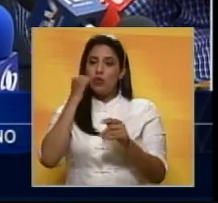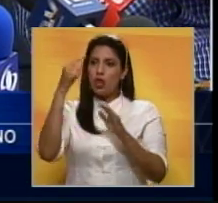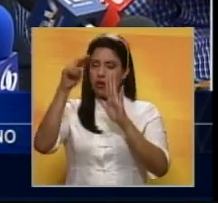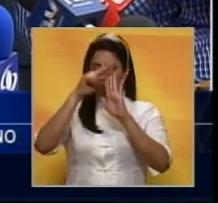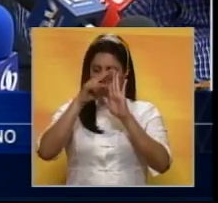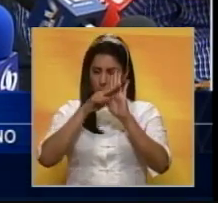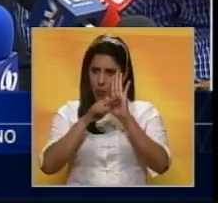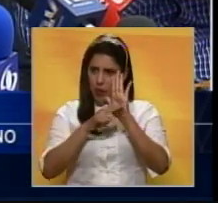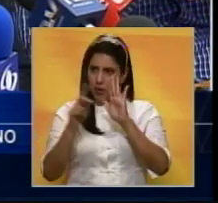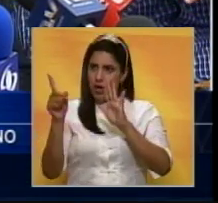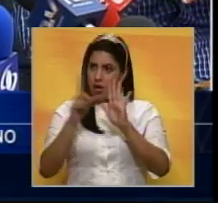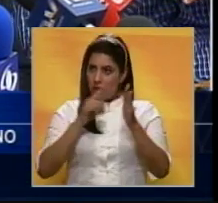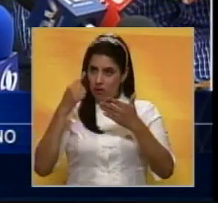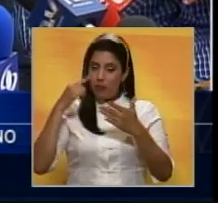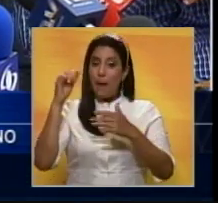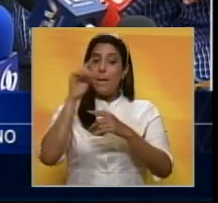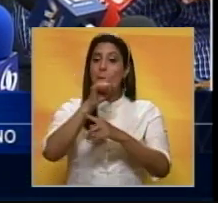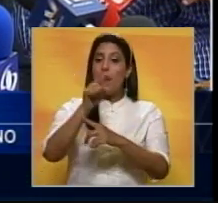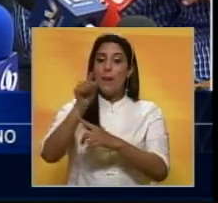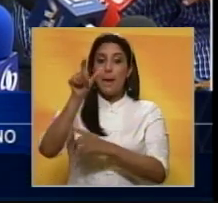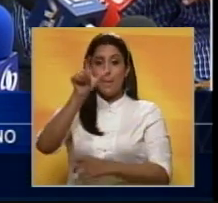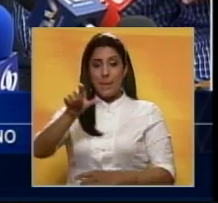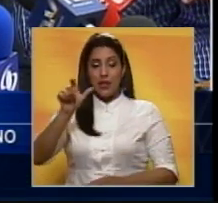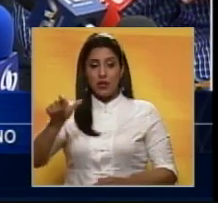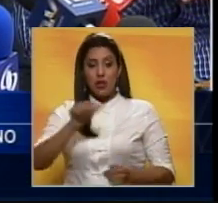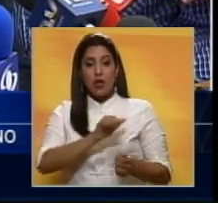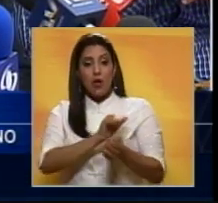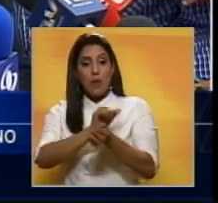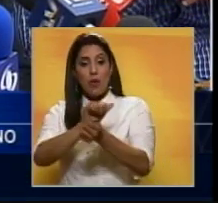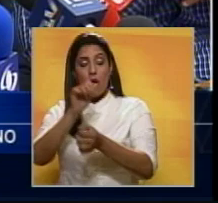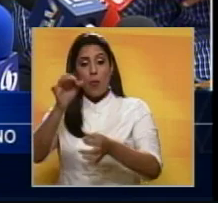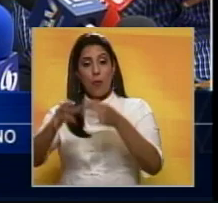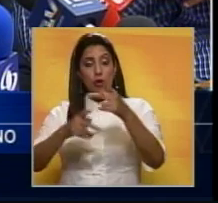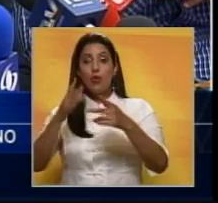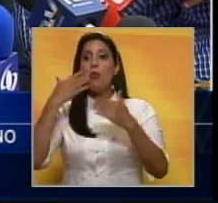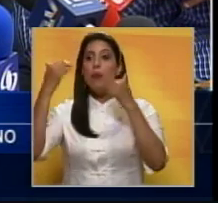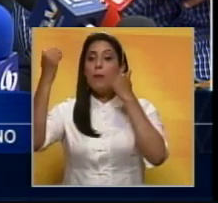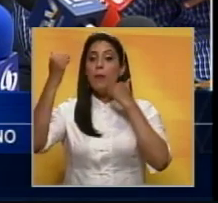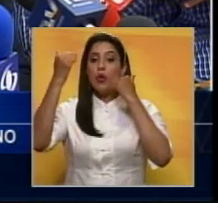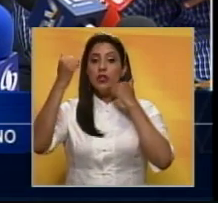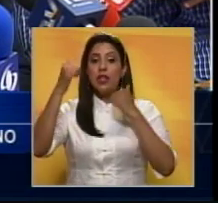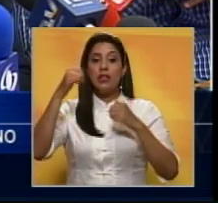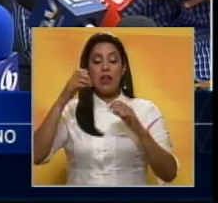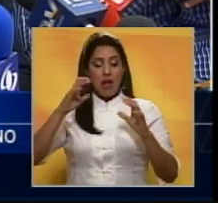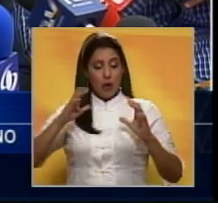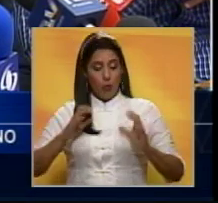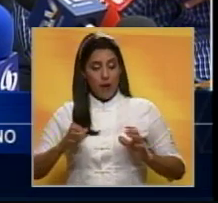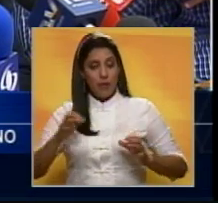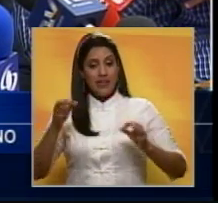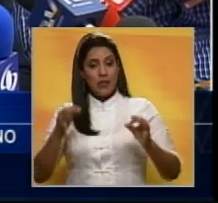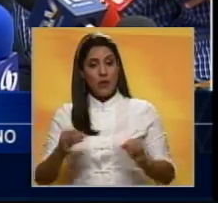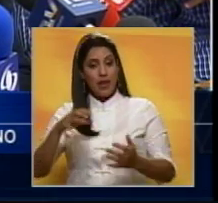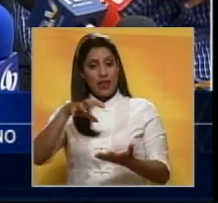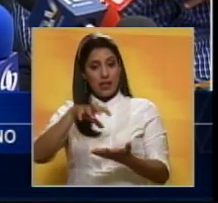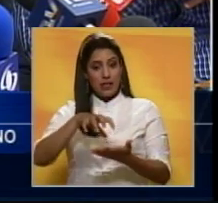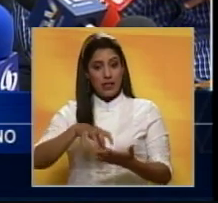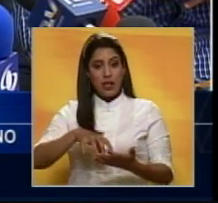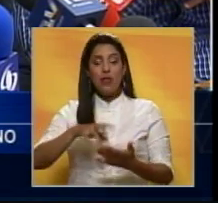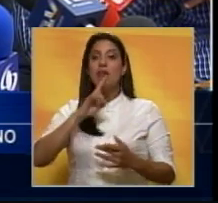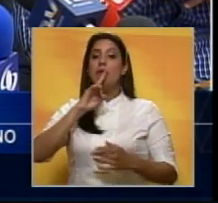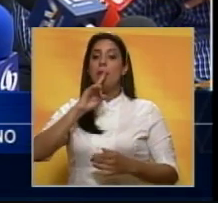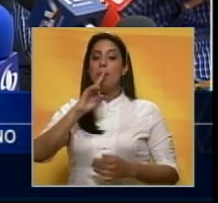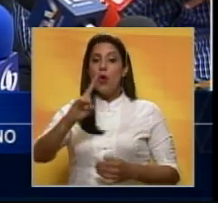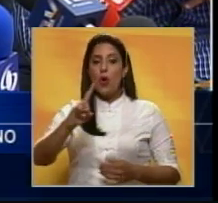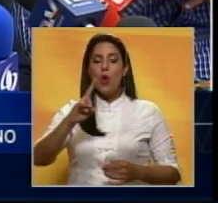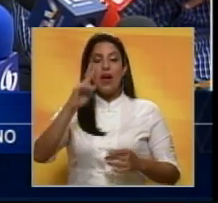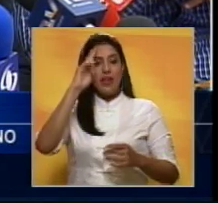requisitos que se le están imponiendo a las personas que son llevadas a proceso por manifestar, los cuerpos de seguridad del Estado